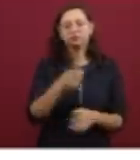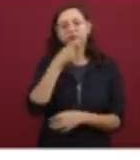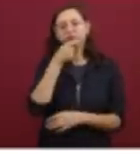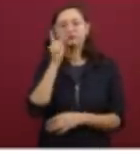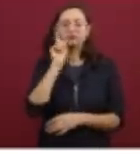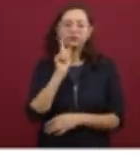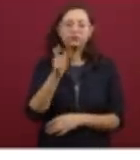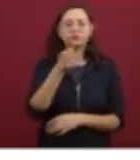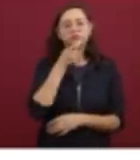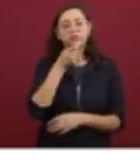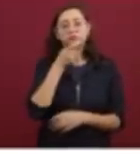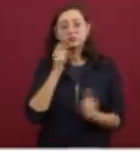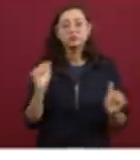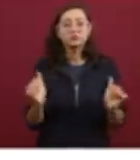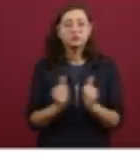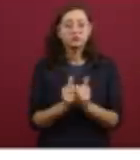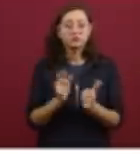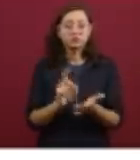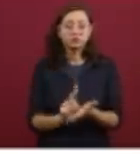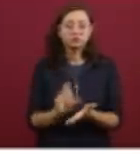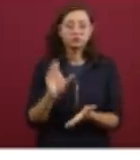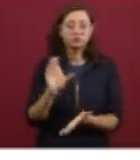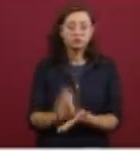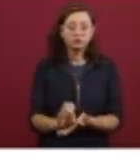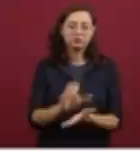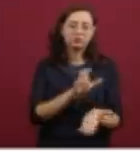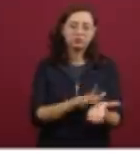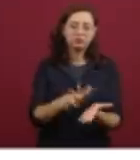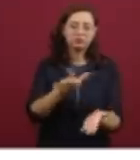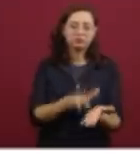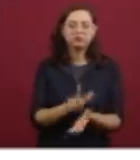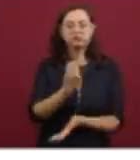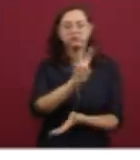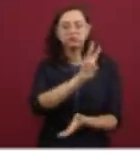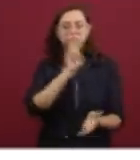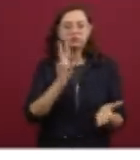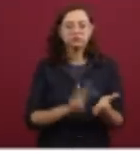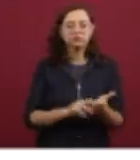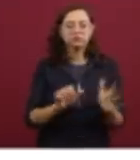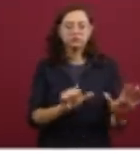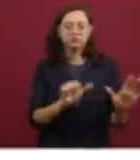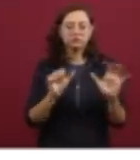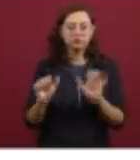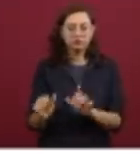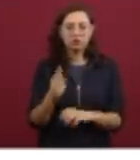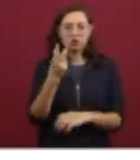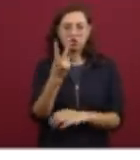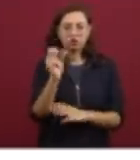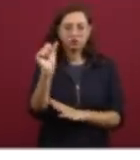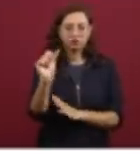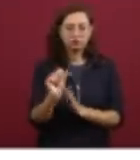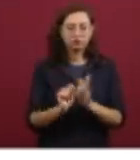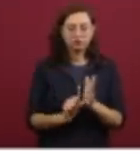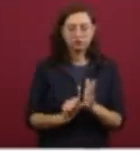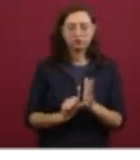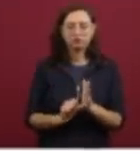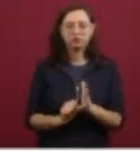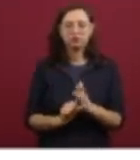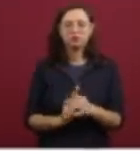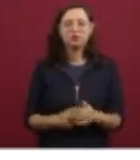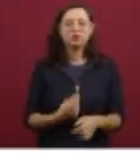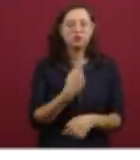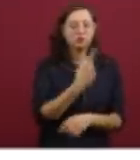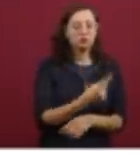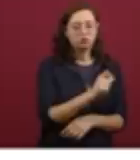tiene alguna discapacidad, es un apoyo de 3.600 bimestrales y se va a la edad de 1